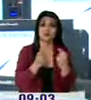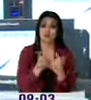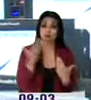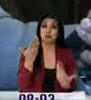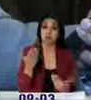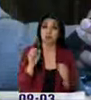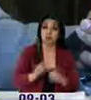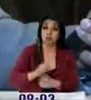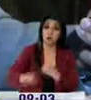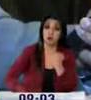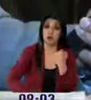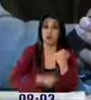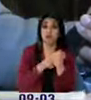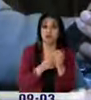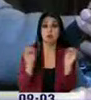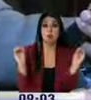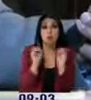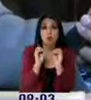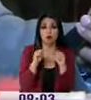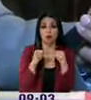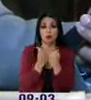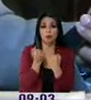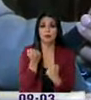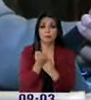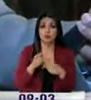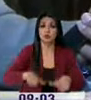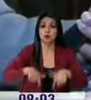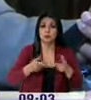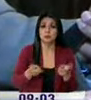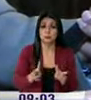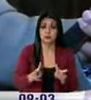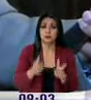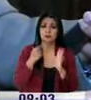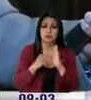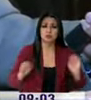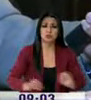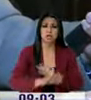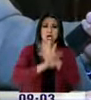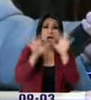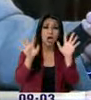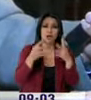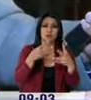los morenistas. Todo lo que sea aclarar, clarificar,